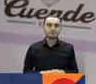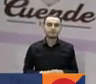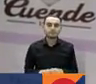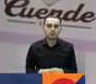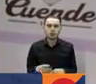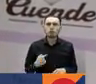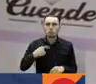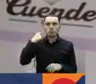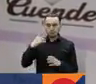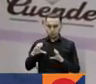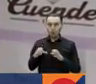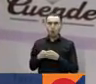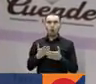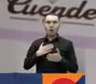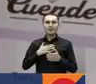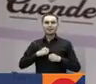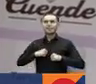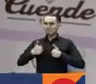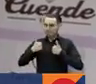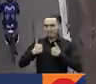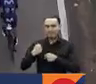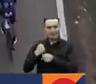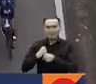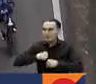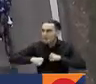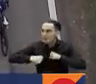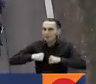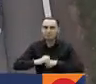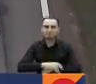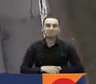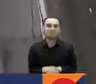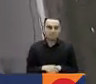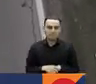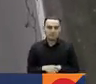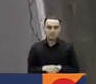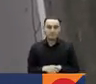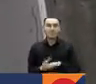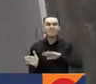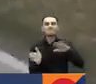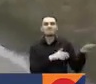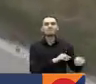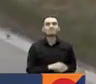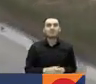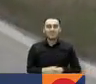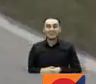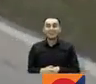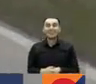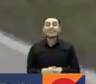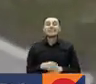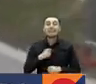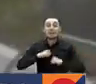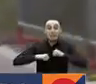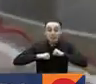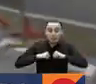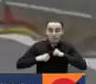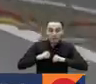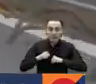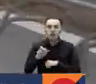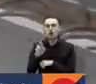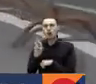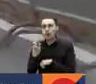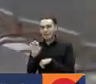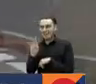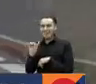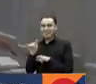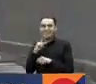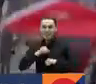del equipo estaba muy bien y ya yo lo he rematado bien. En Romandía, Einer Rubio se quedó con las ganas de triunfo en la orilla de la meta. A 400 metros